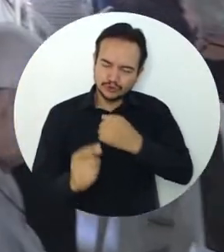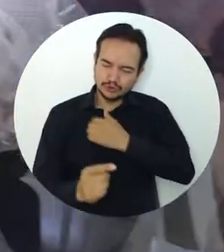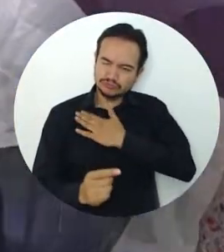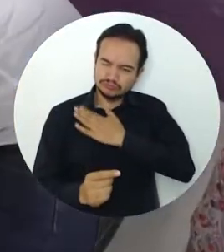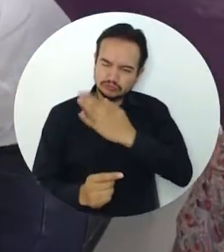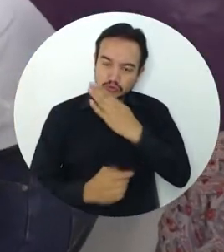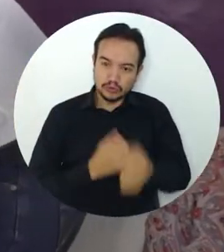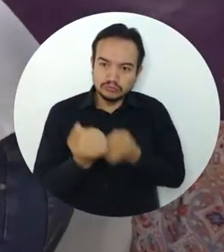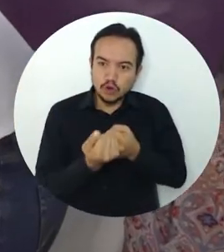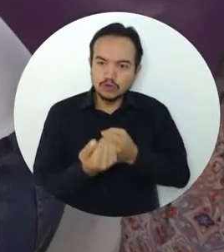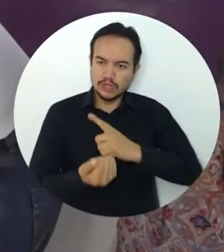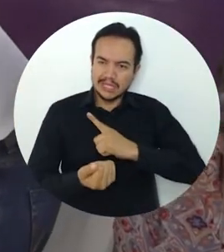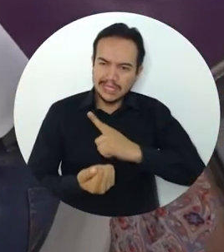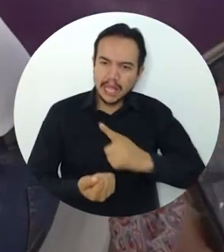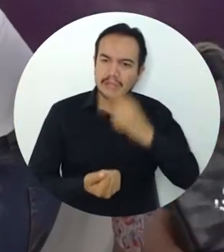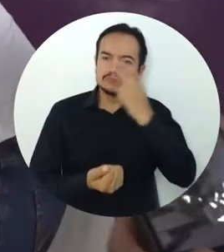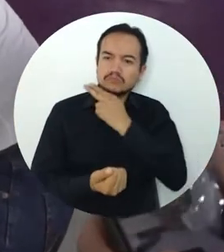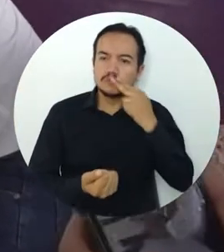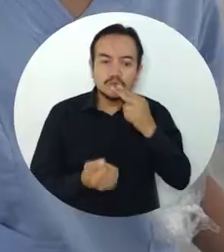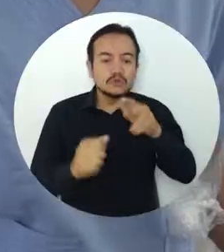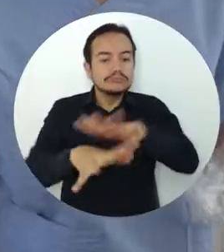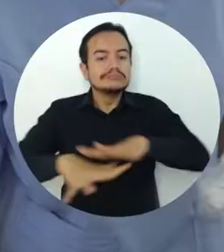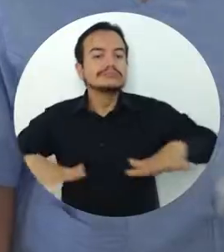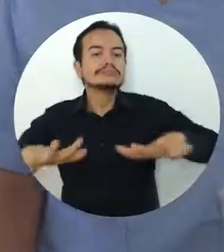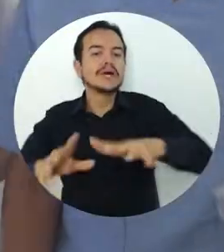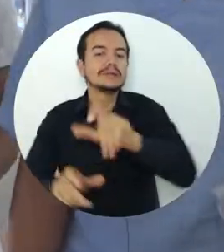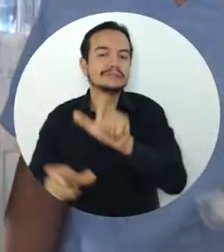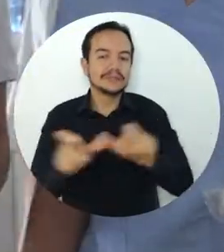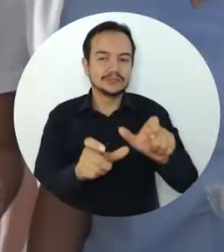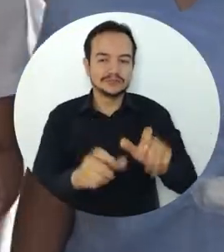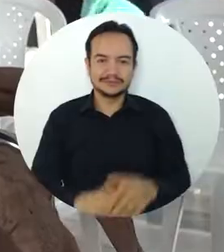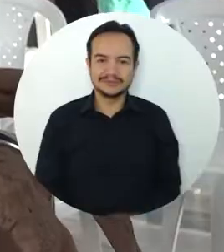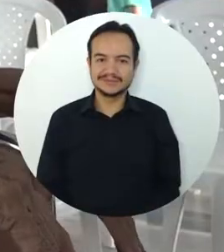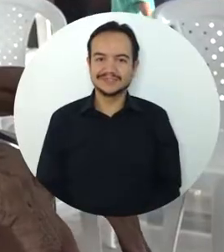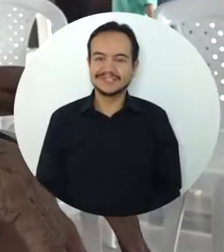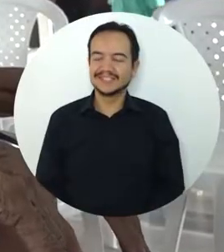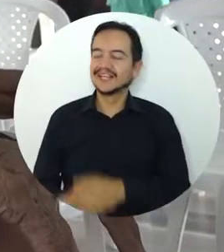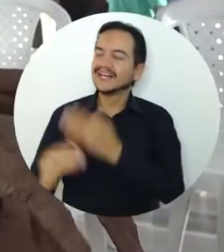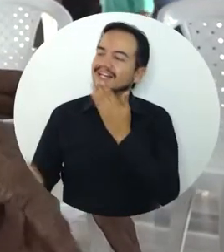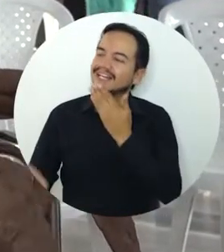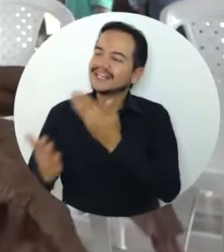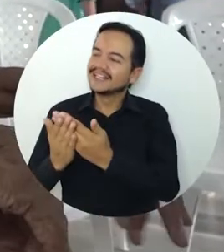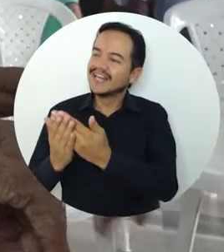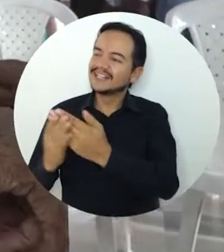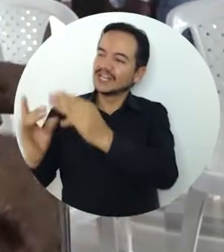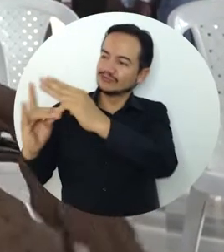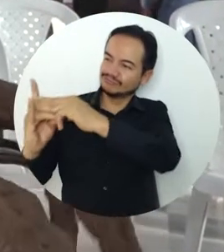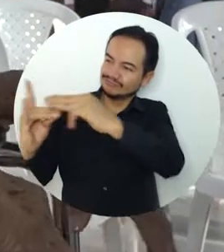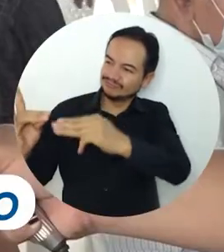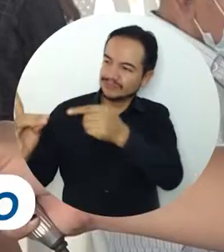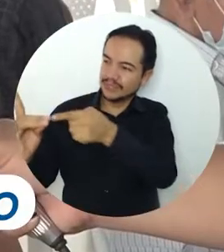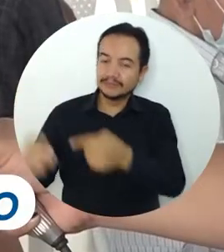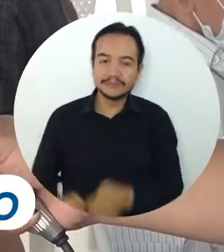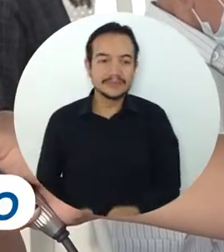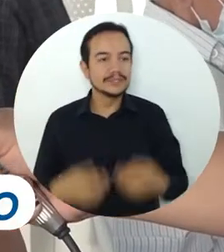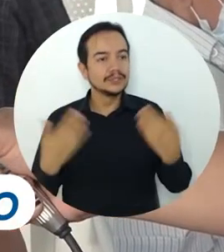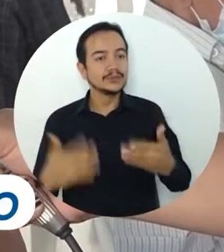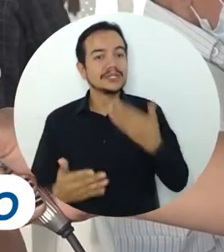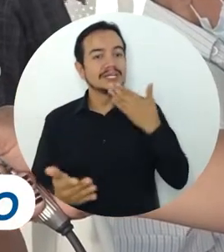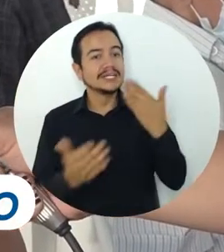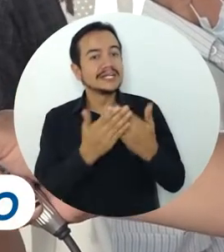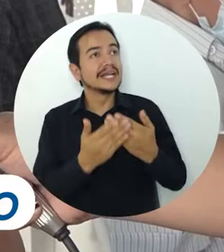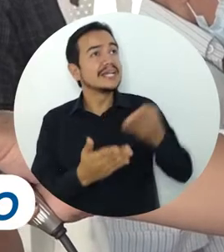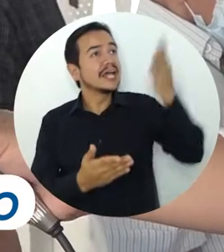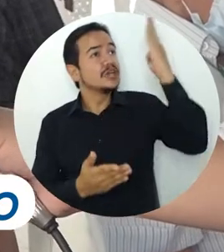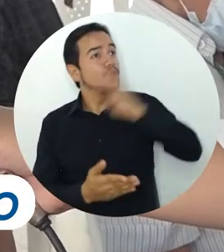liderazgo y compromiso por el bienestar del territorio gracias a la universidad Magdalena Gracias Señor